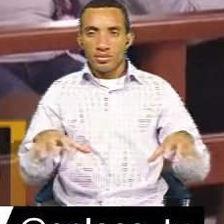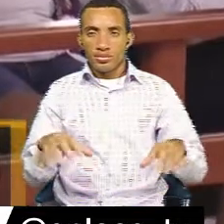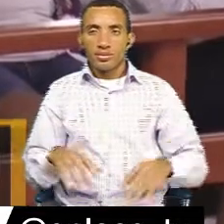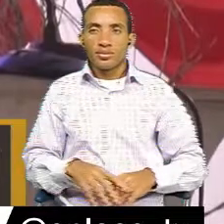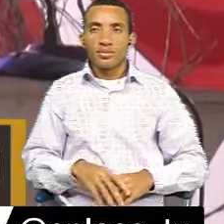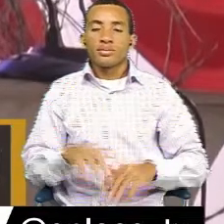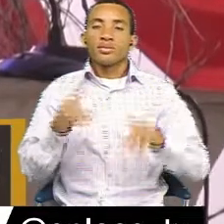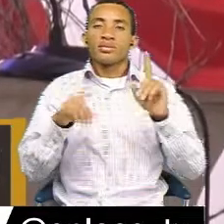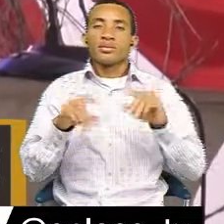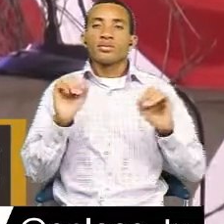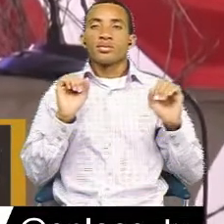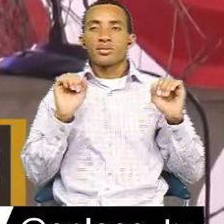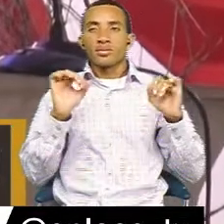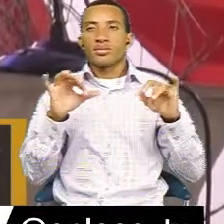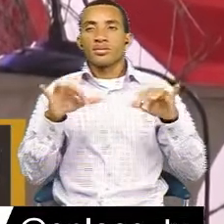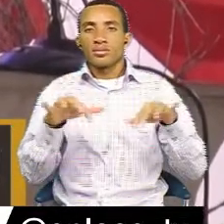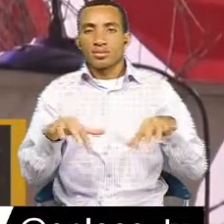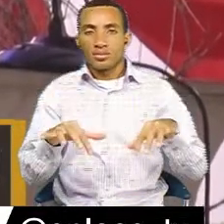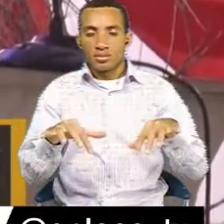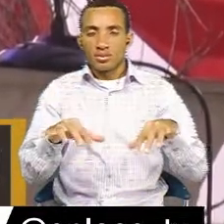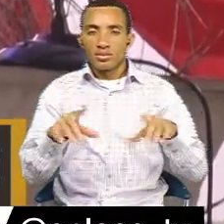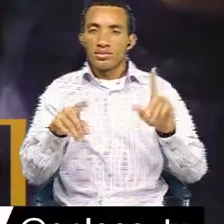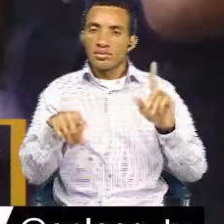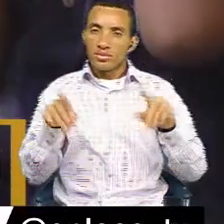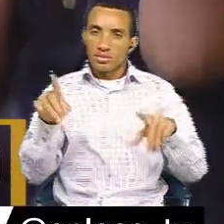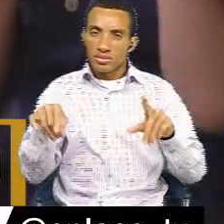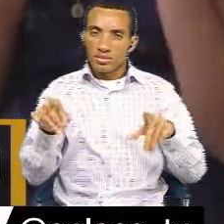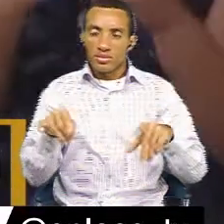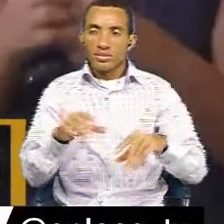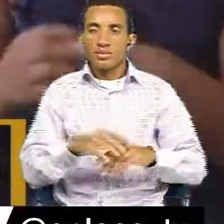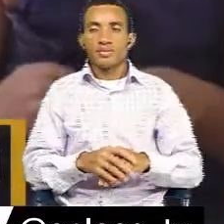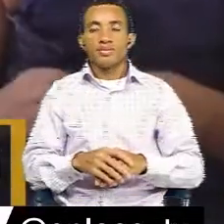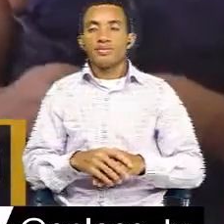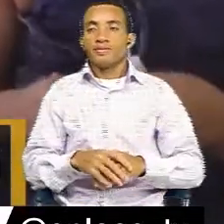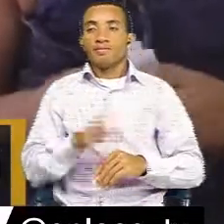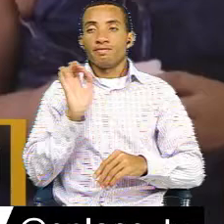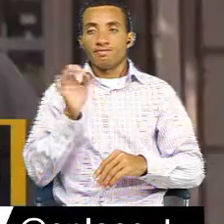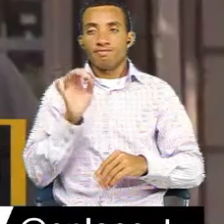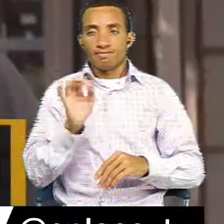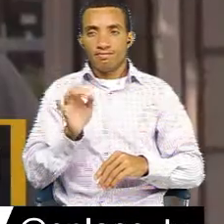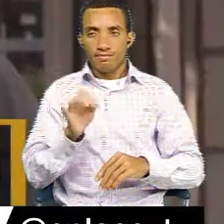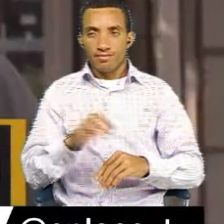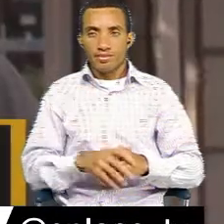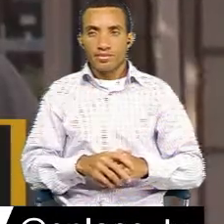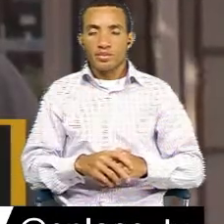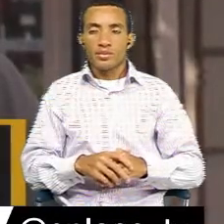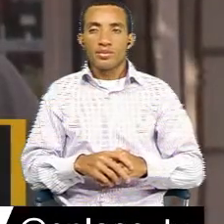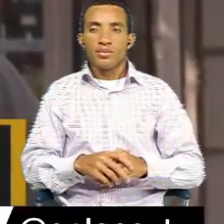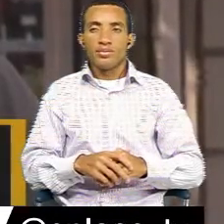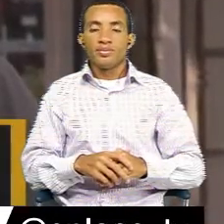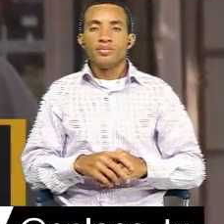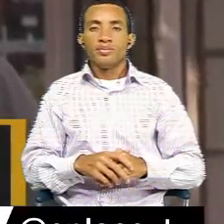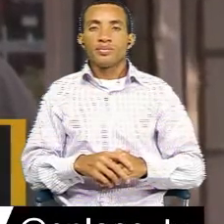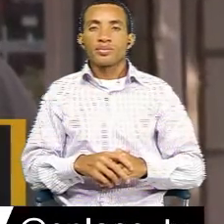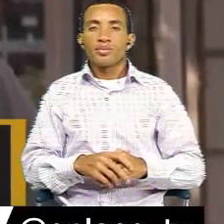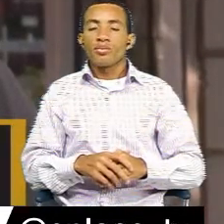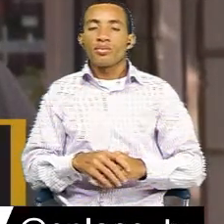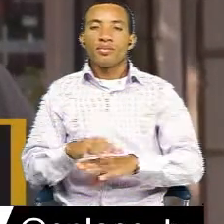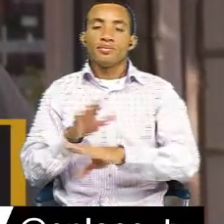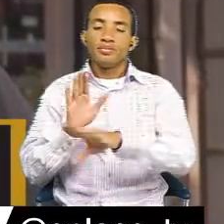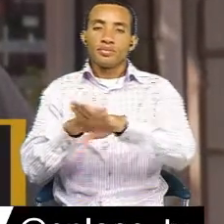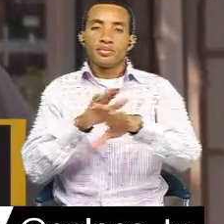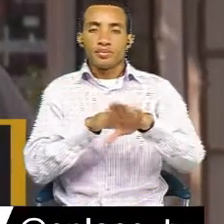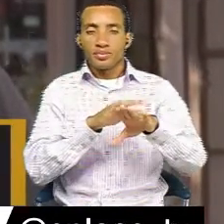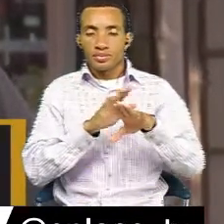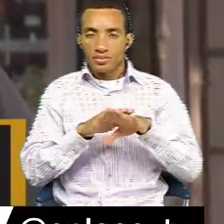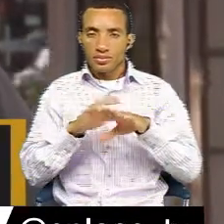tengan un lugar digno donde realizar sus tradicionales actos litúrgicos y del cual carecen. Es un lugar agradable y es un espacio que estamos